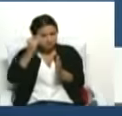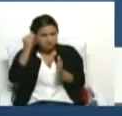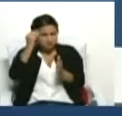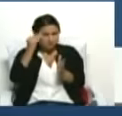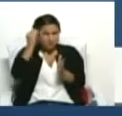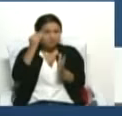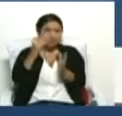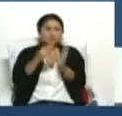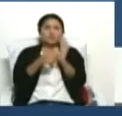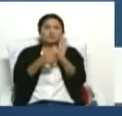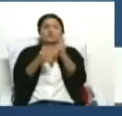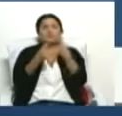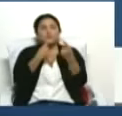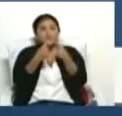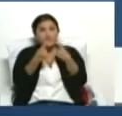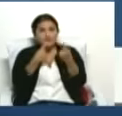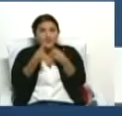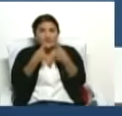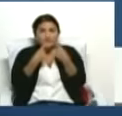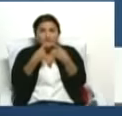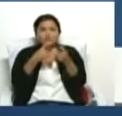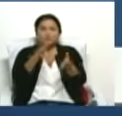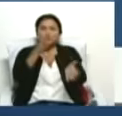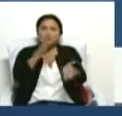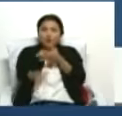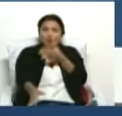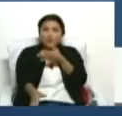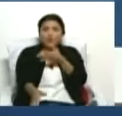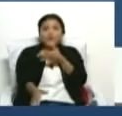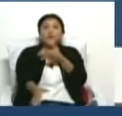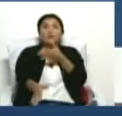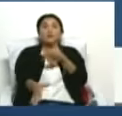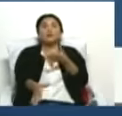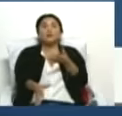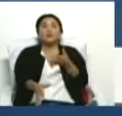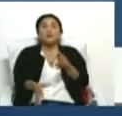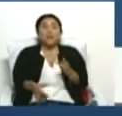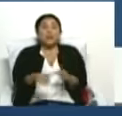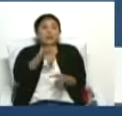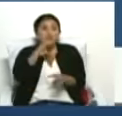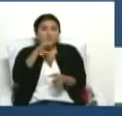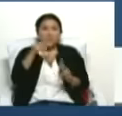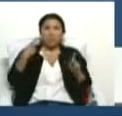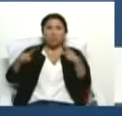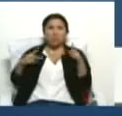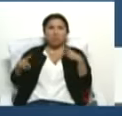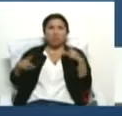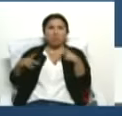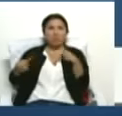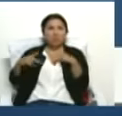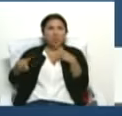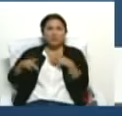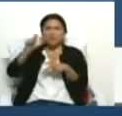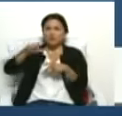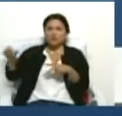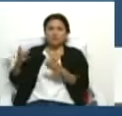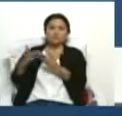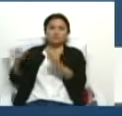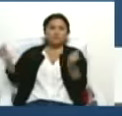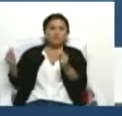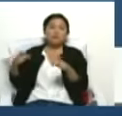didáctico sobre lo que implica tergiversar el tema de las desapariciones, por